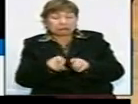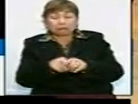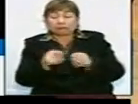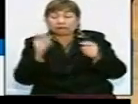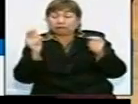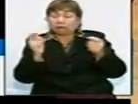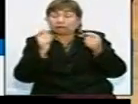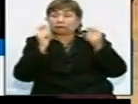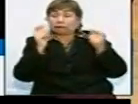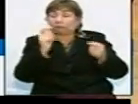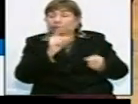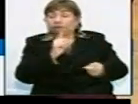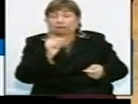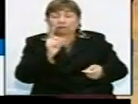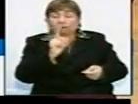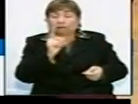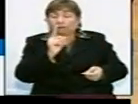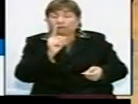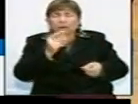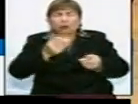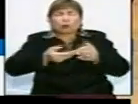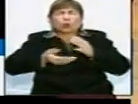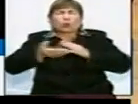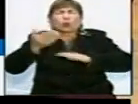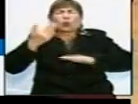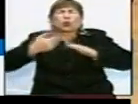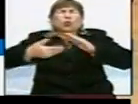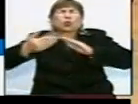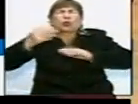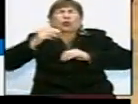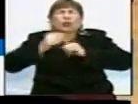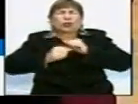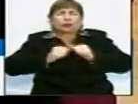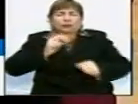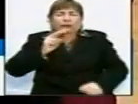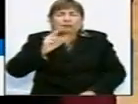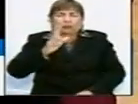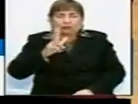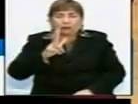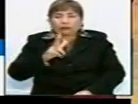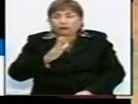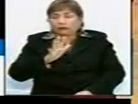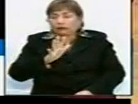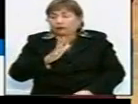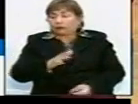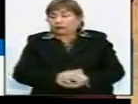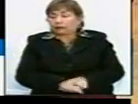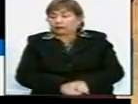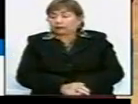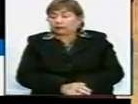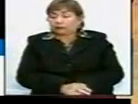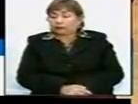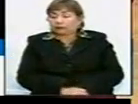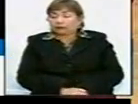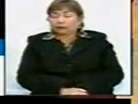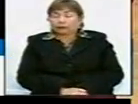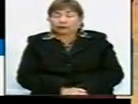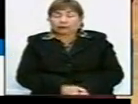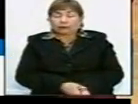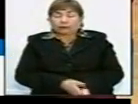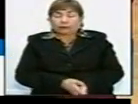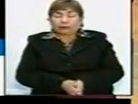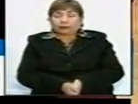que no se no ocurría desde el año 25 según los los datos y las observaciones entonces